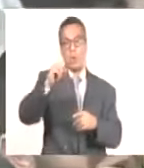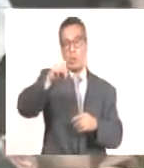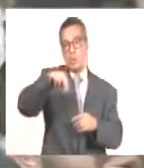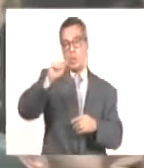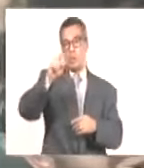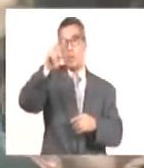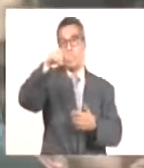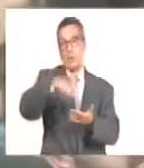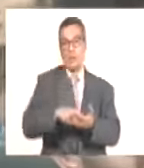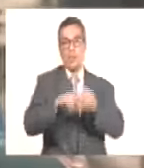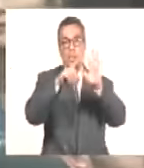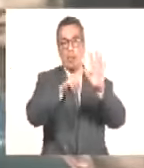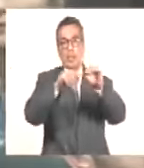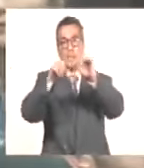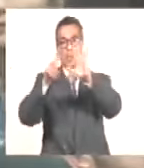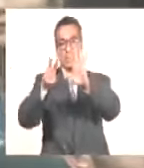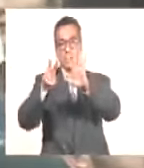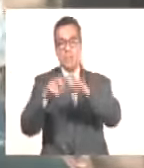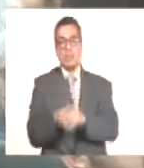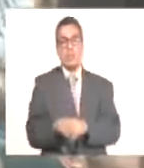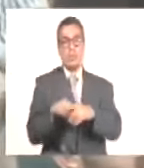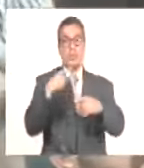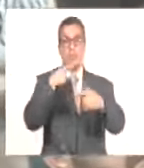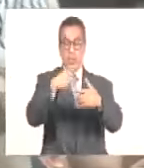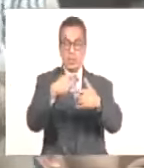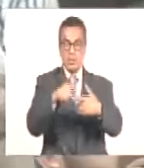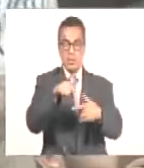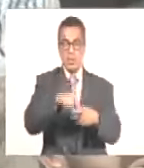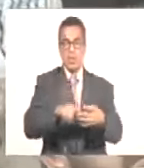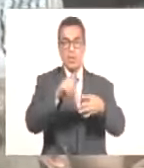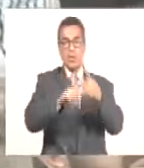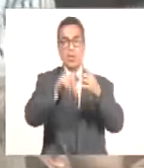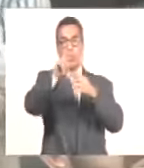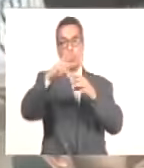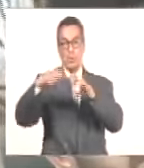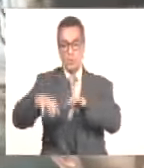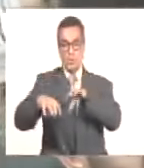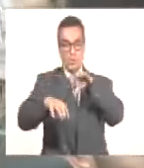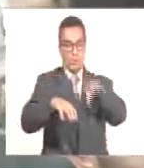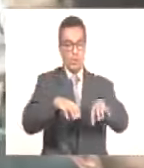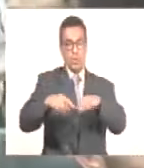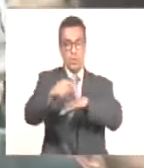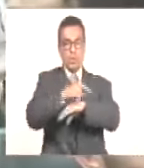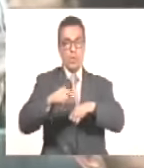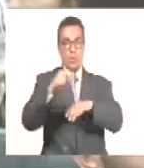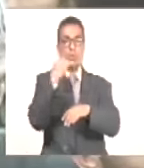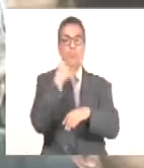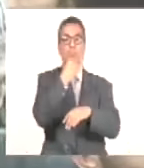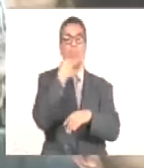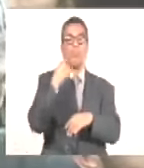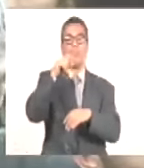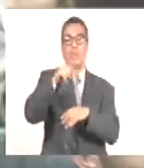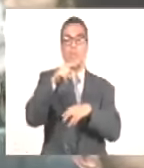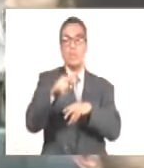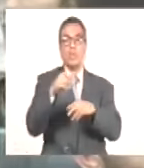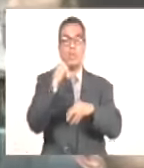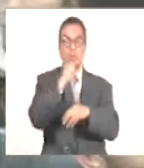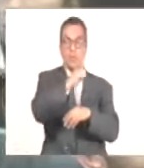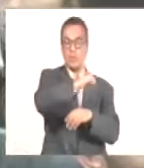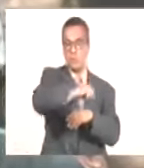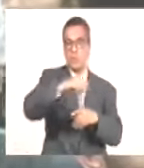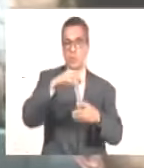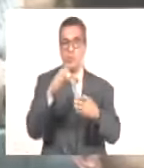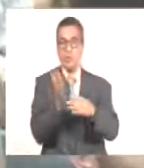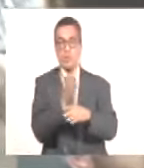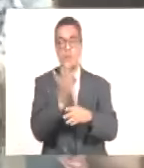desde 1967 dictaminó 2 estados y es el gobierno israelí quien ha violentado